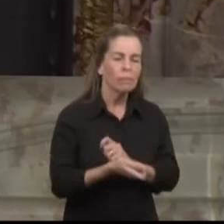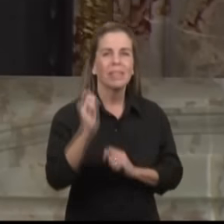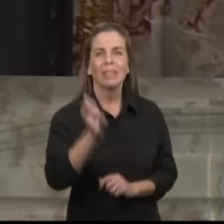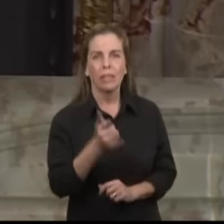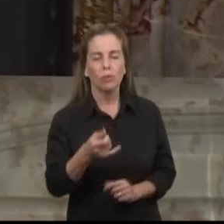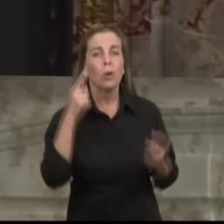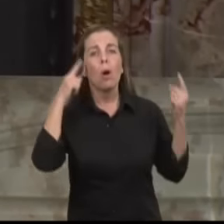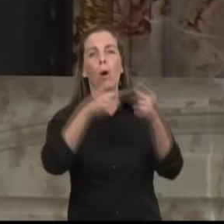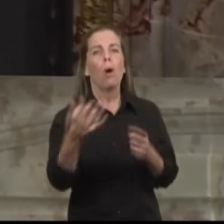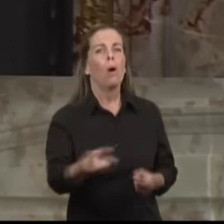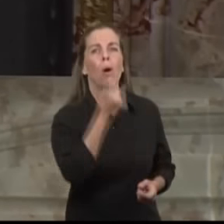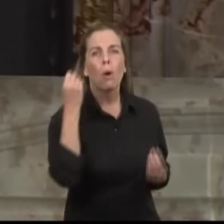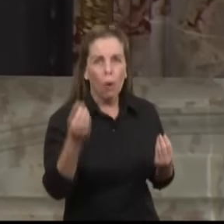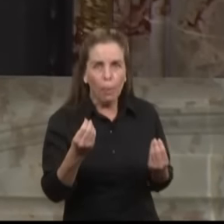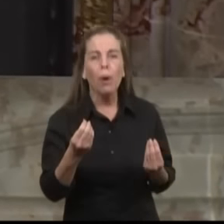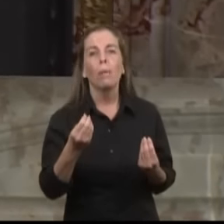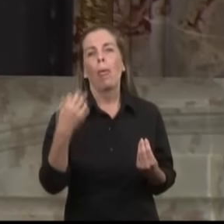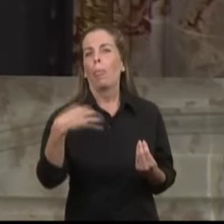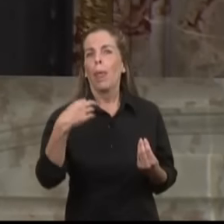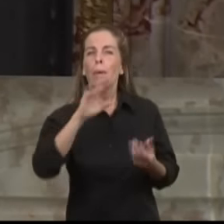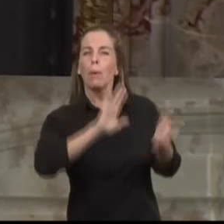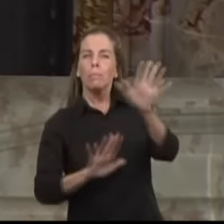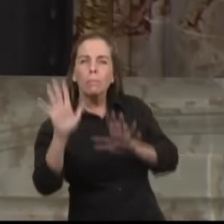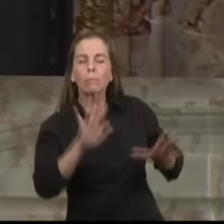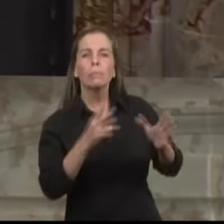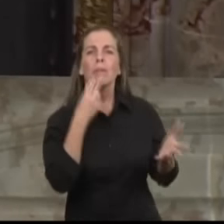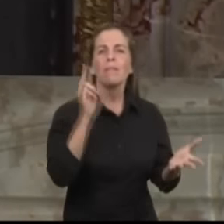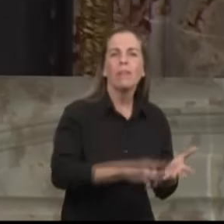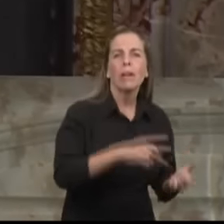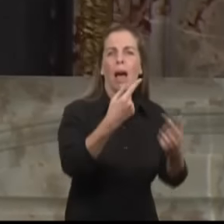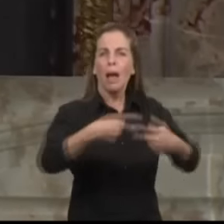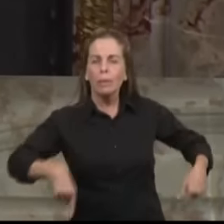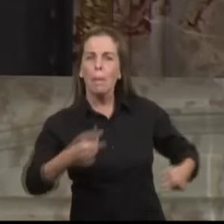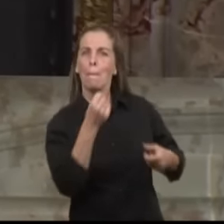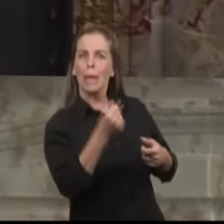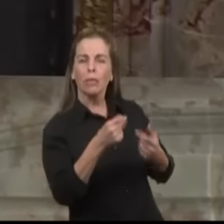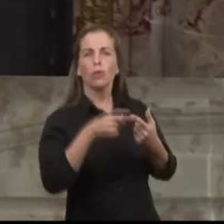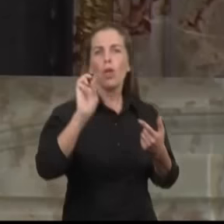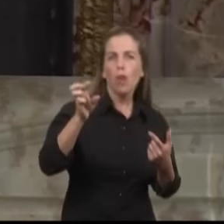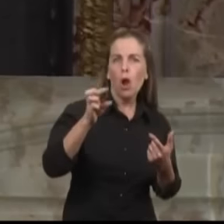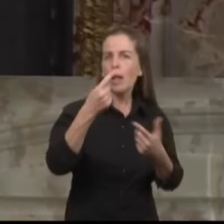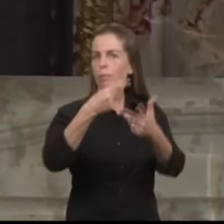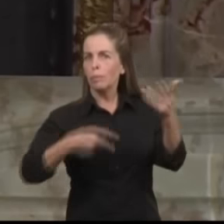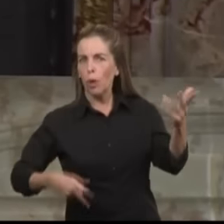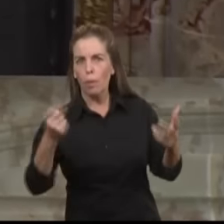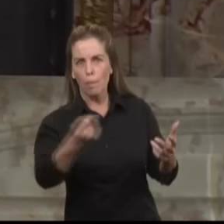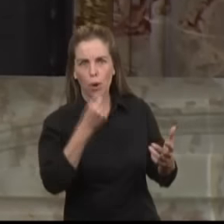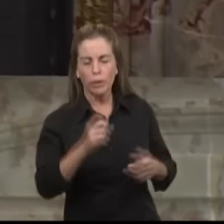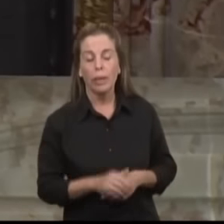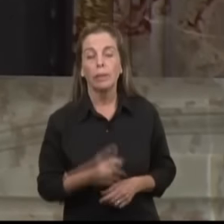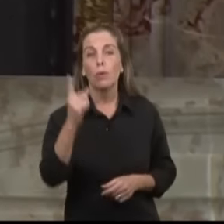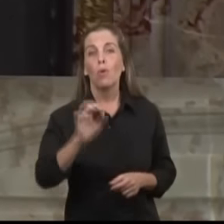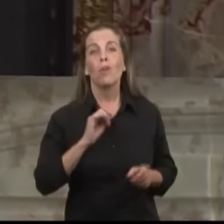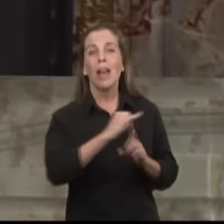este objetivo es a través del orden fiscal, el orden monetario y el orden cambiario. Luego de 1 año y medio